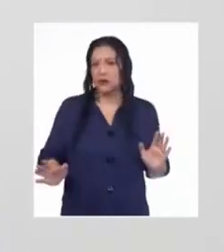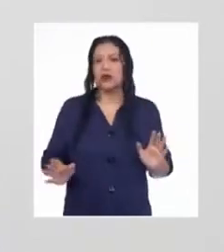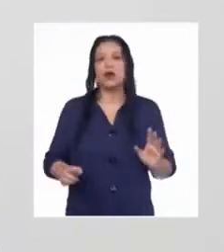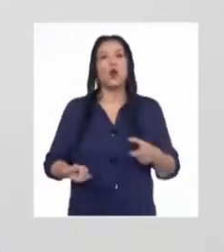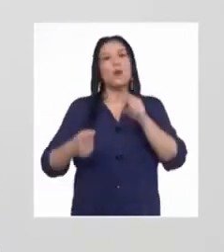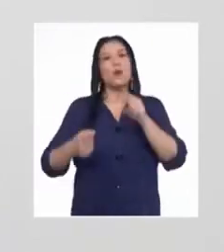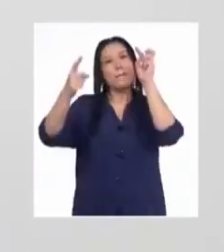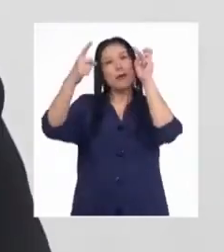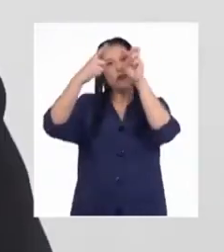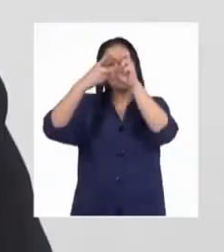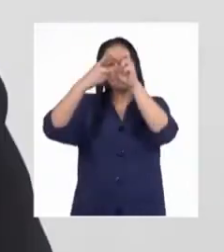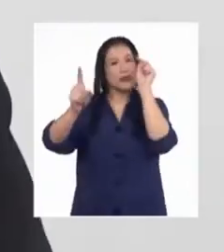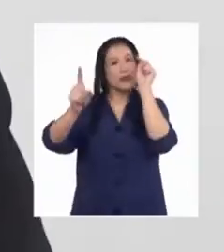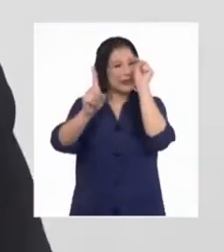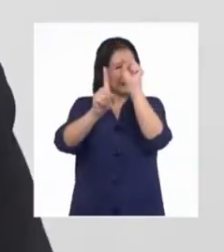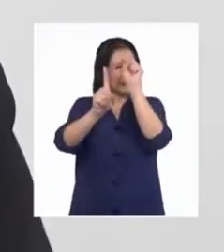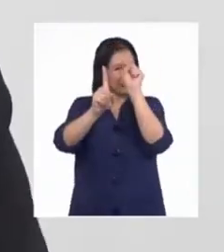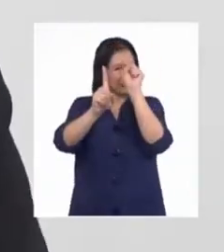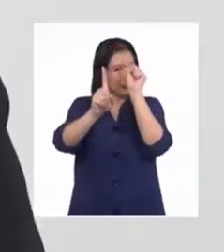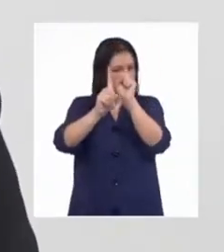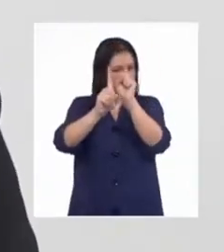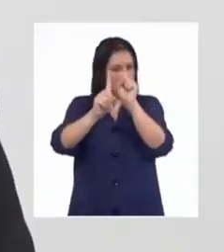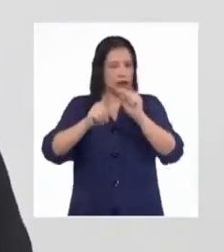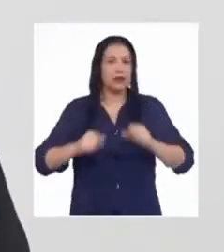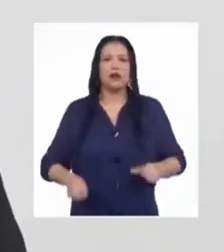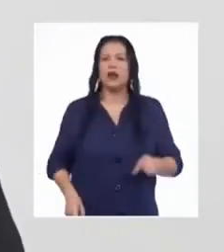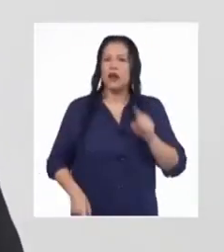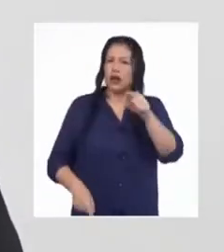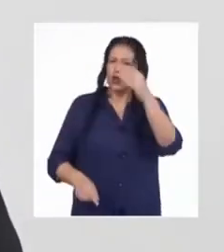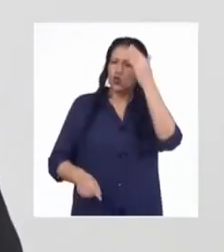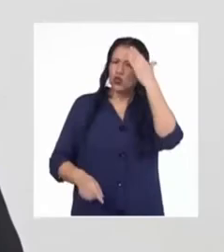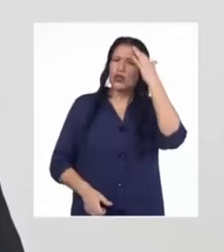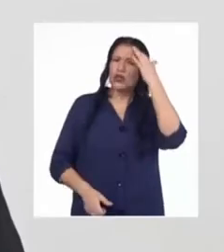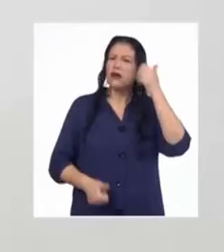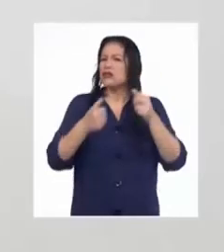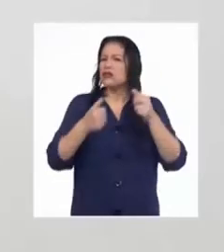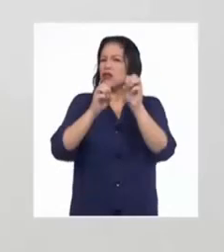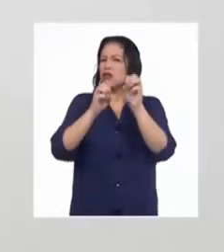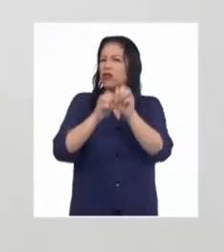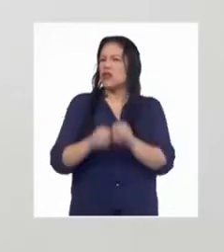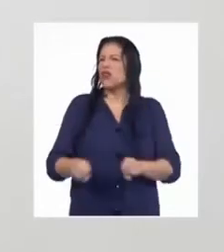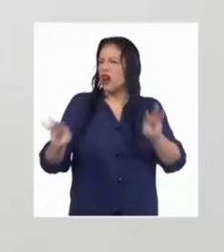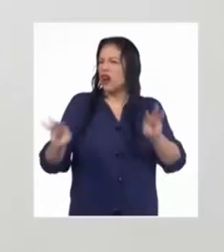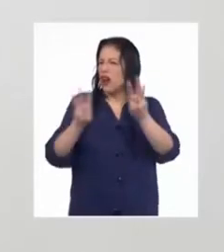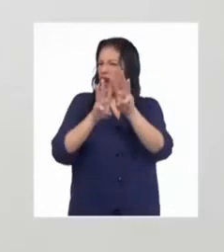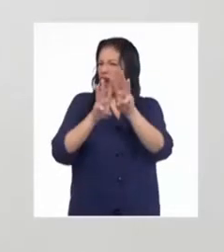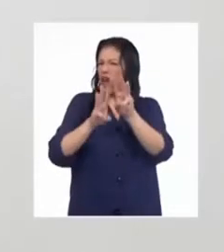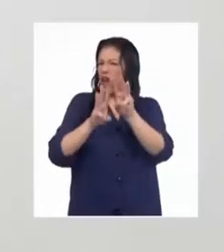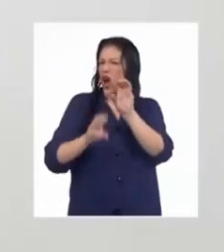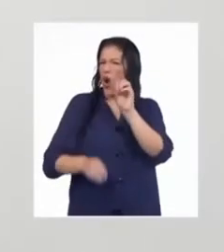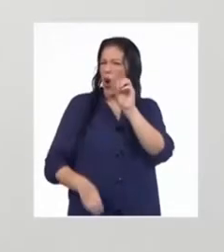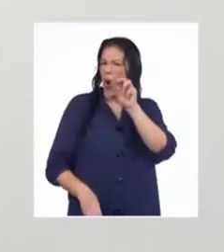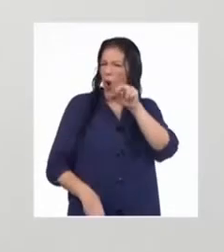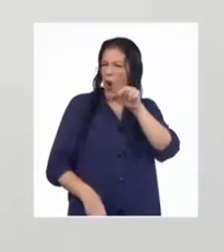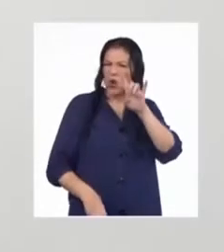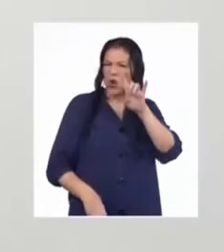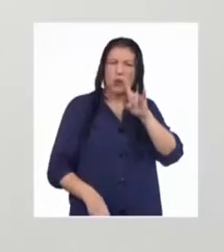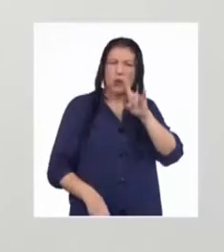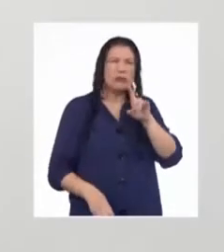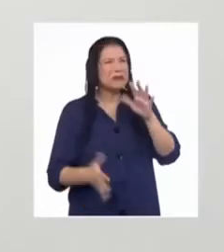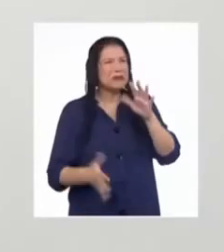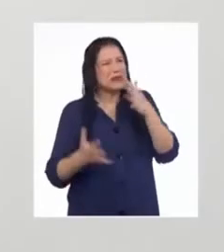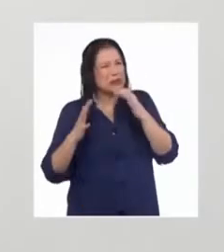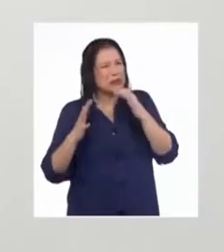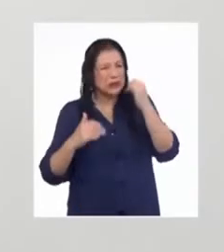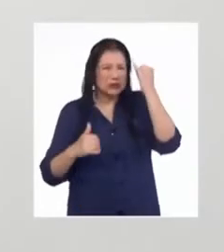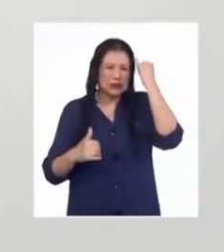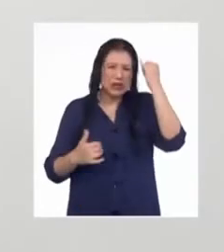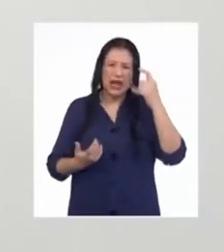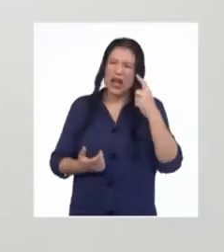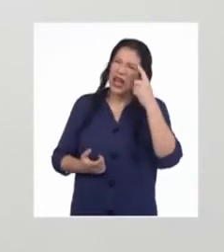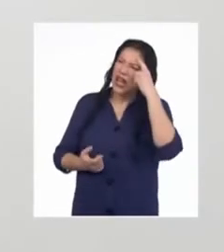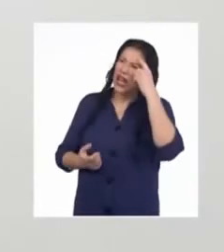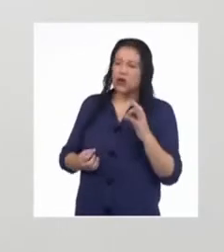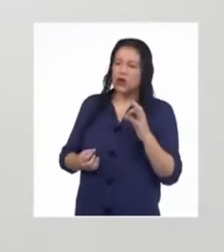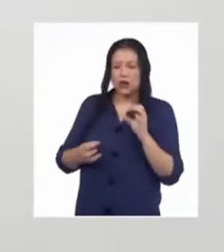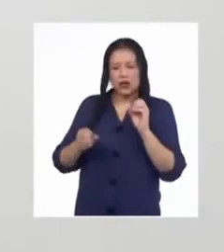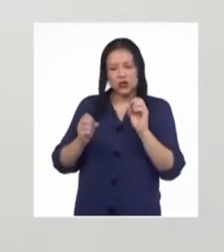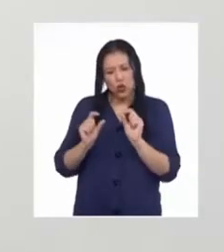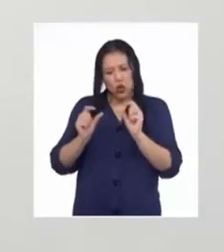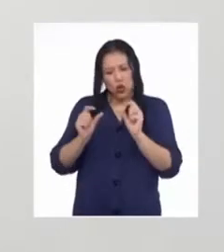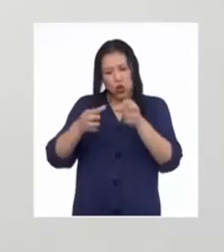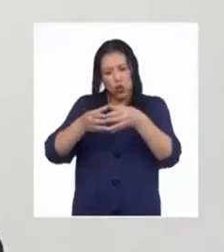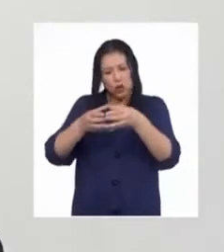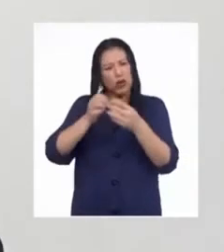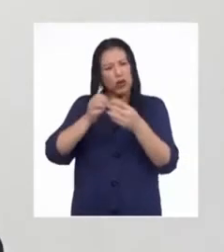propósito específico. ¿Sabes qué son las Naciones Unidas? Tengo una idea vaga de eso. Me parece que se trata de un grupo